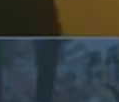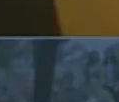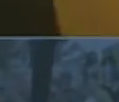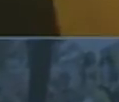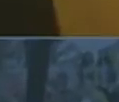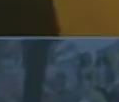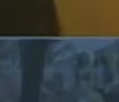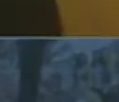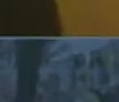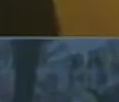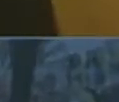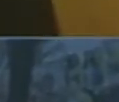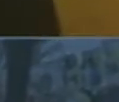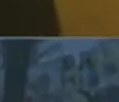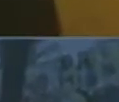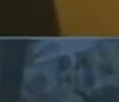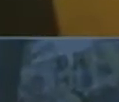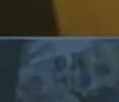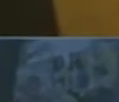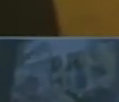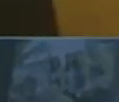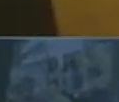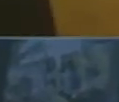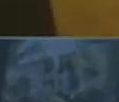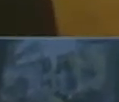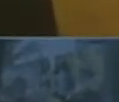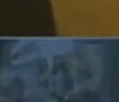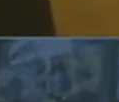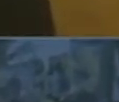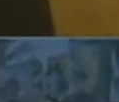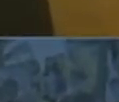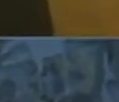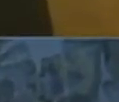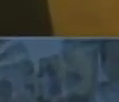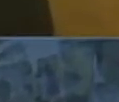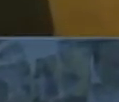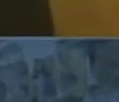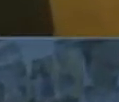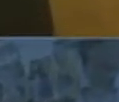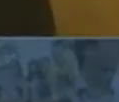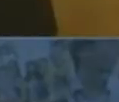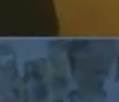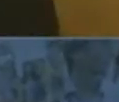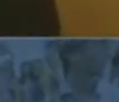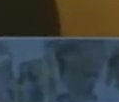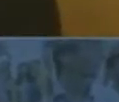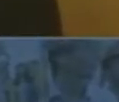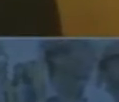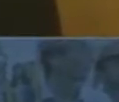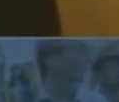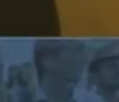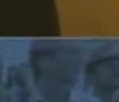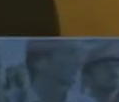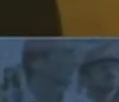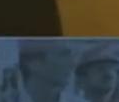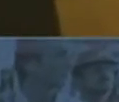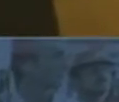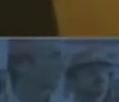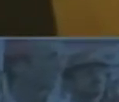No pueden hacerle daño porque tenemos mucho poder moral, mucho poder político, mucho poder diplomático en todos los